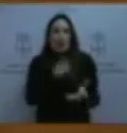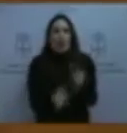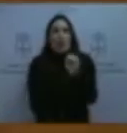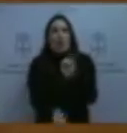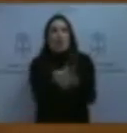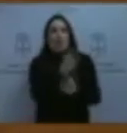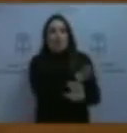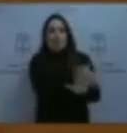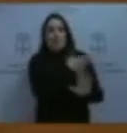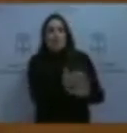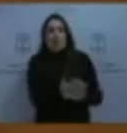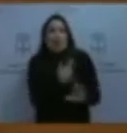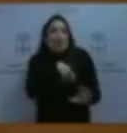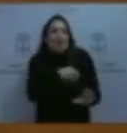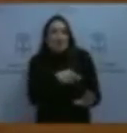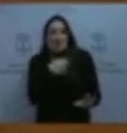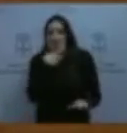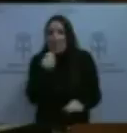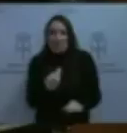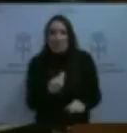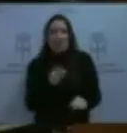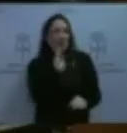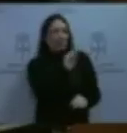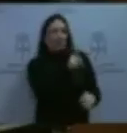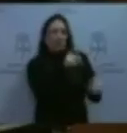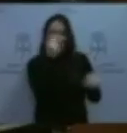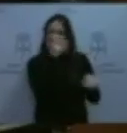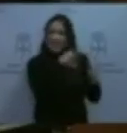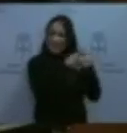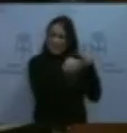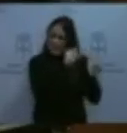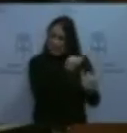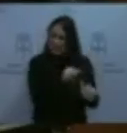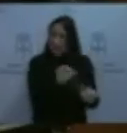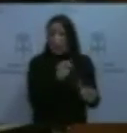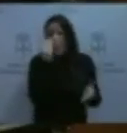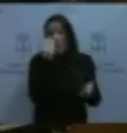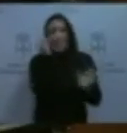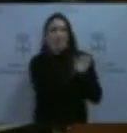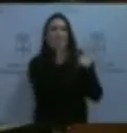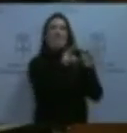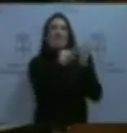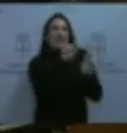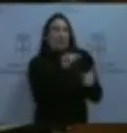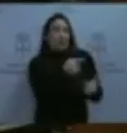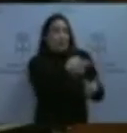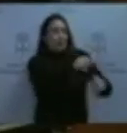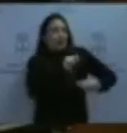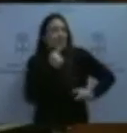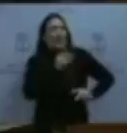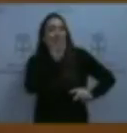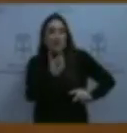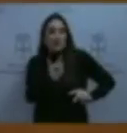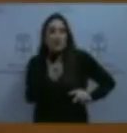recuerdo que le pregunté a usted si eso le parecía transparencia o le parecía que era una entidad transparente y usted contestó que sí. Curiosamente, desde entonces